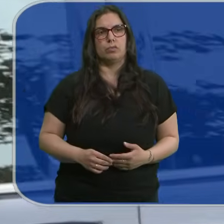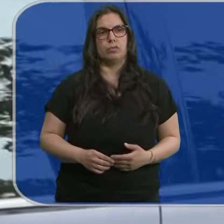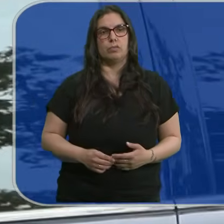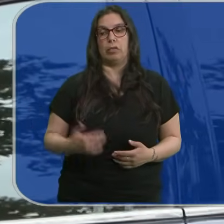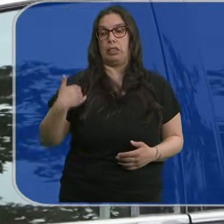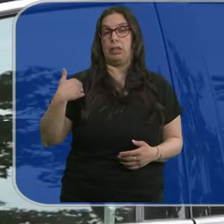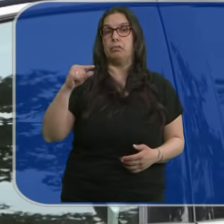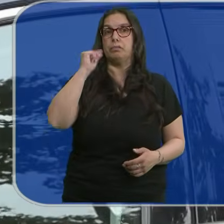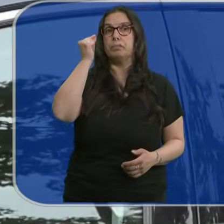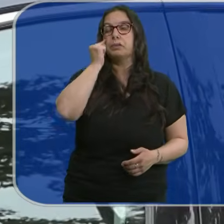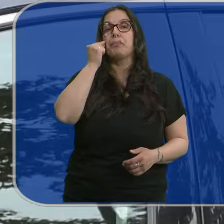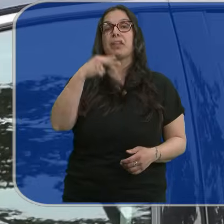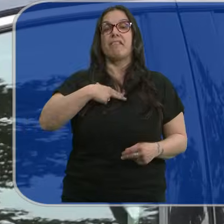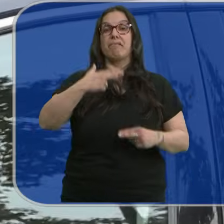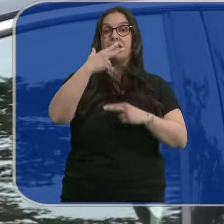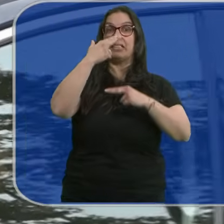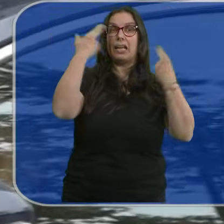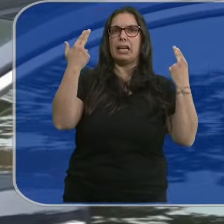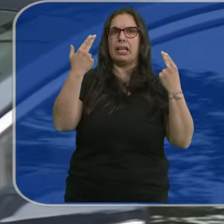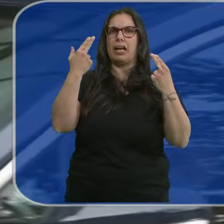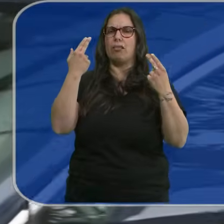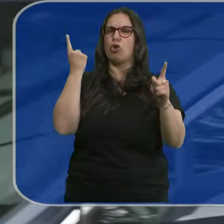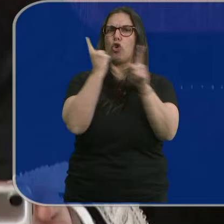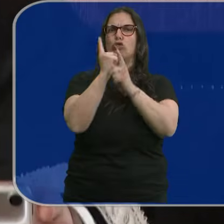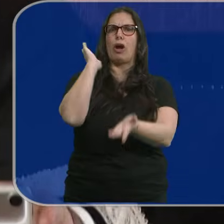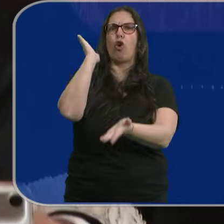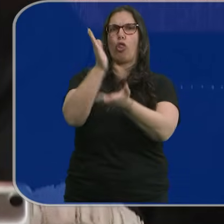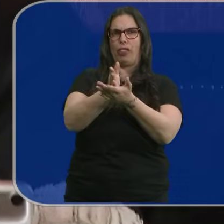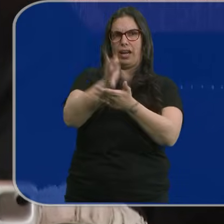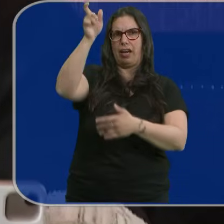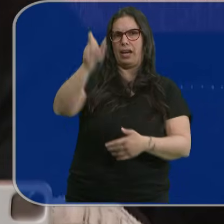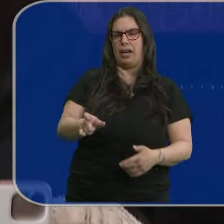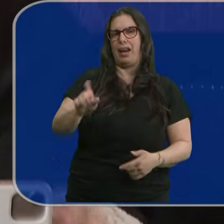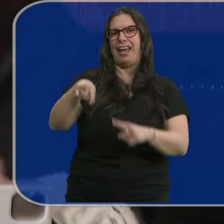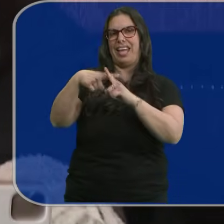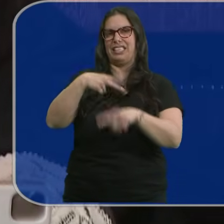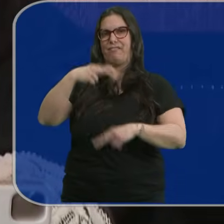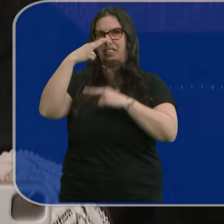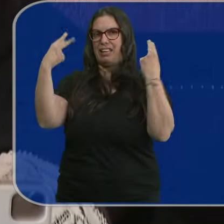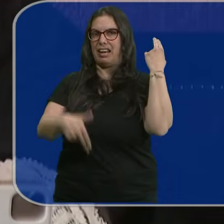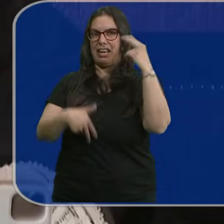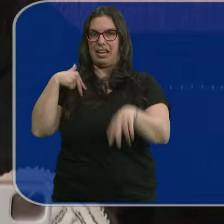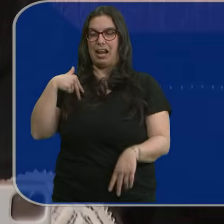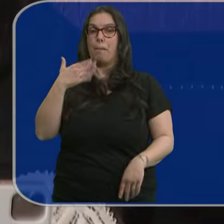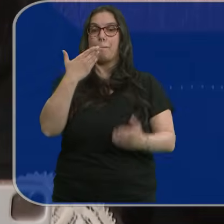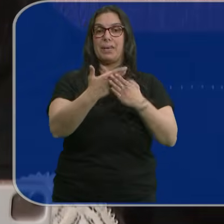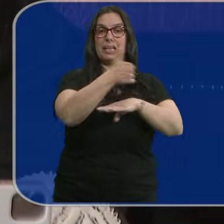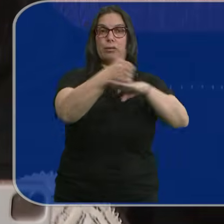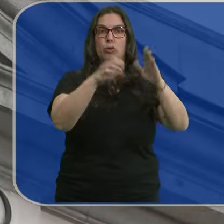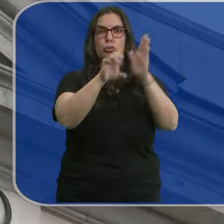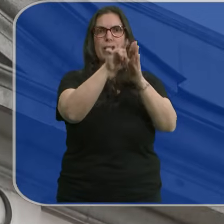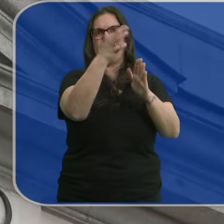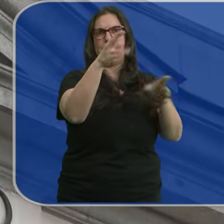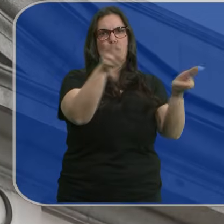Hace unos minutos hemos conocido que la Fiscalía recurre la sentencia de condena a Álvaro García Ortiz. Pide así al Tribunal Constitucional que la anule